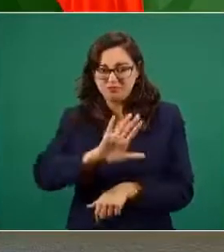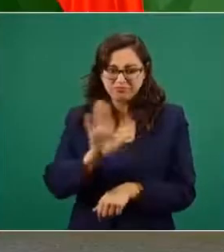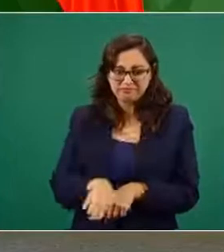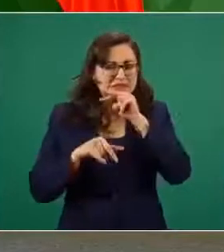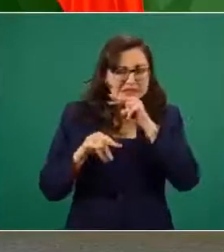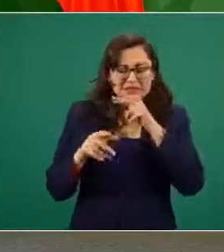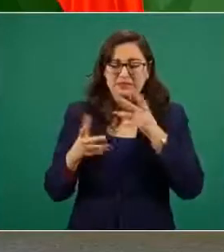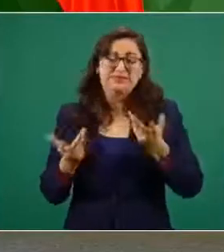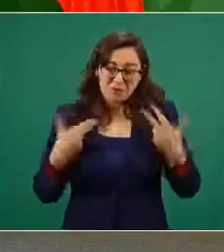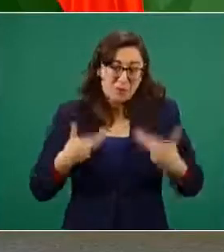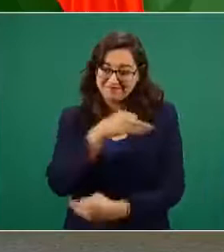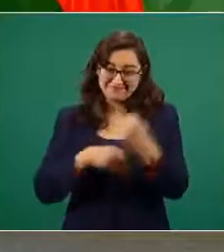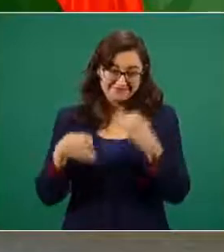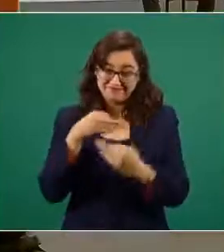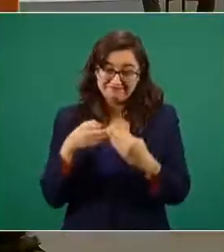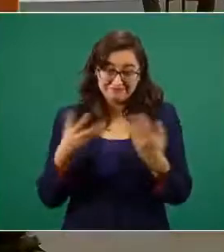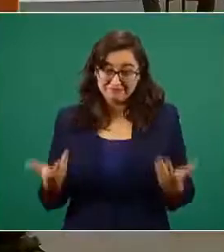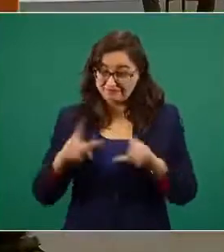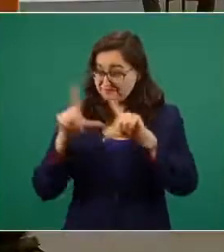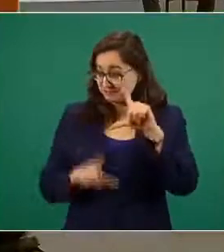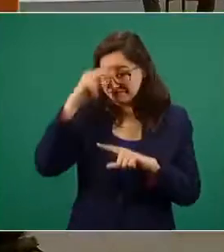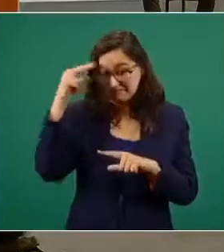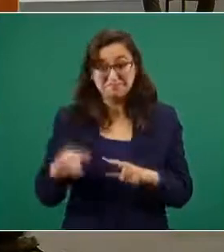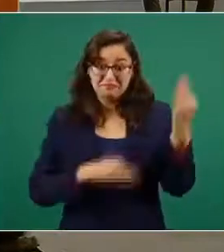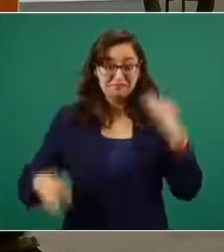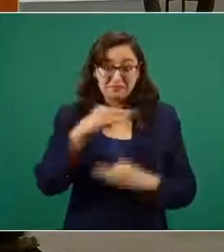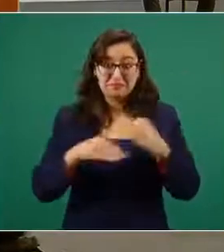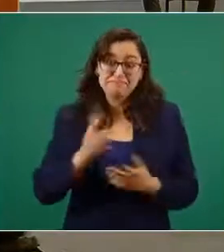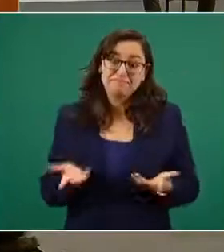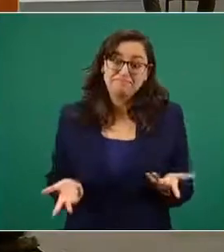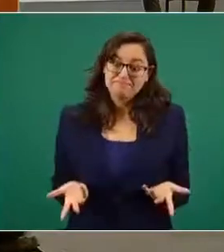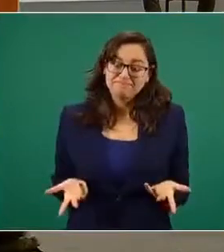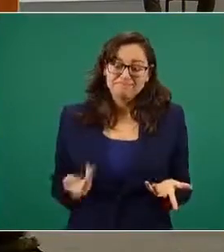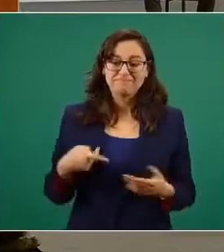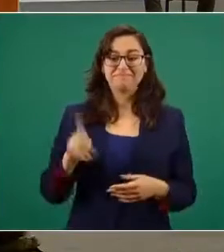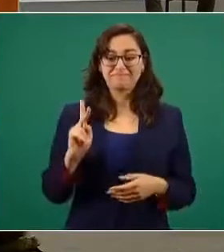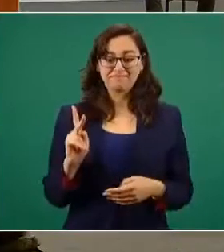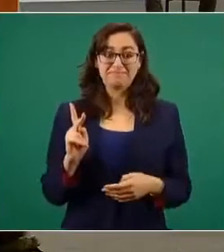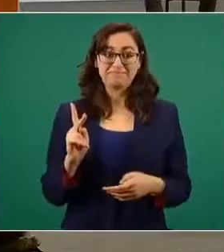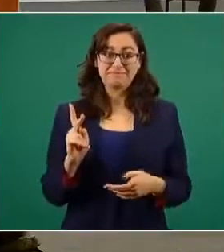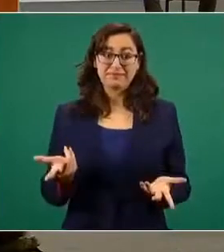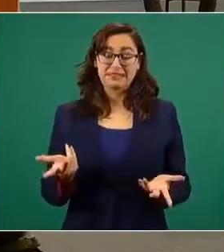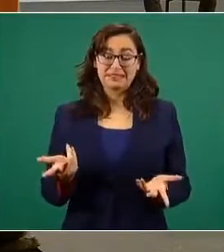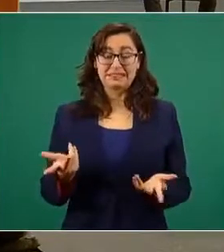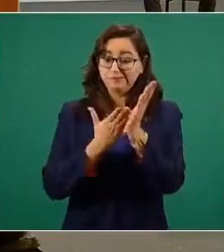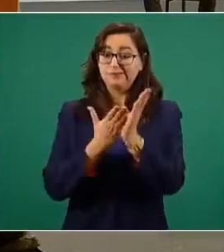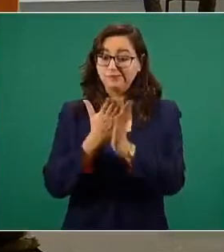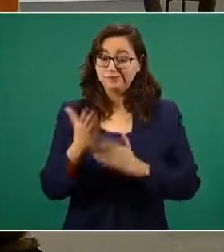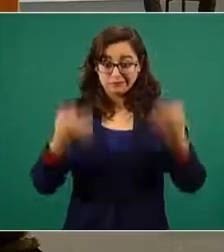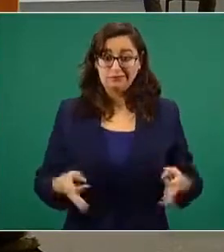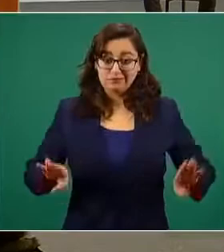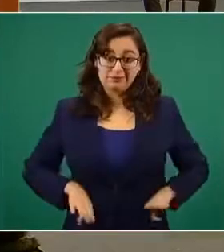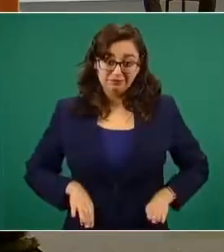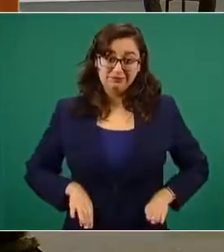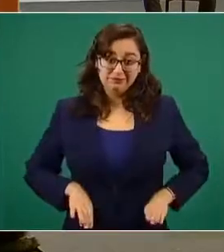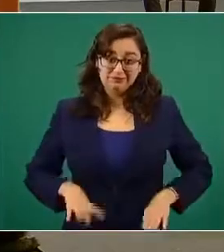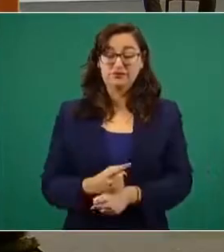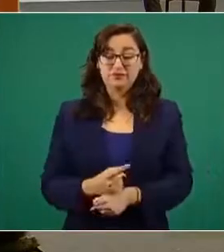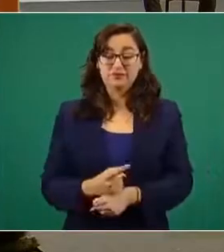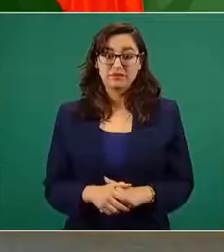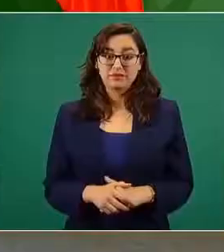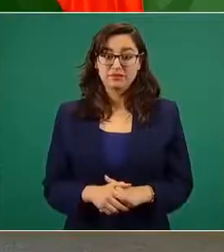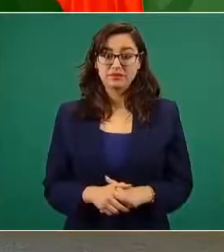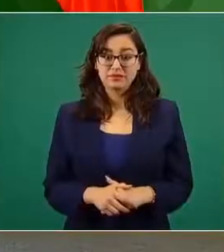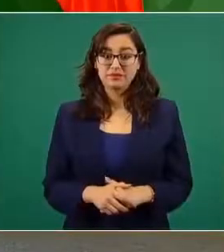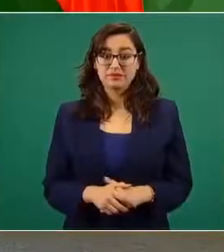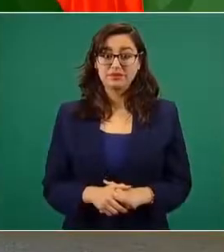tenía preocupación, como todos los mexicanos o la mayoría de los mexicanos, nada más que pues tenemos que actuar con rectitud, con honestidad.